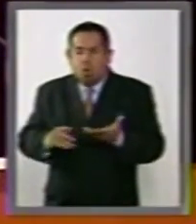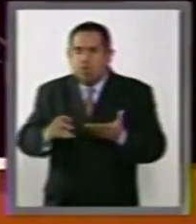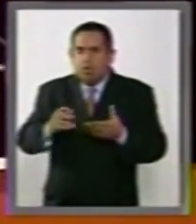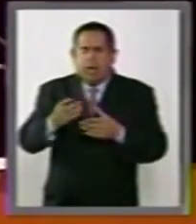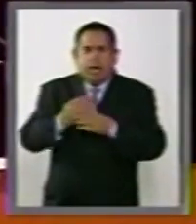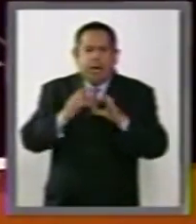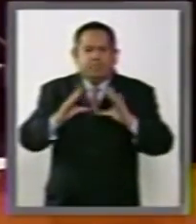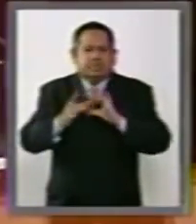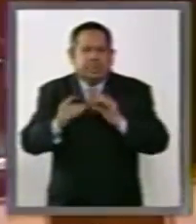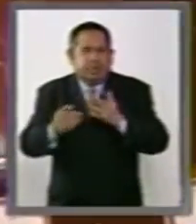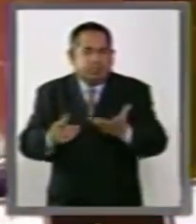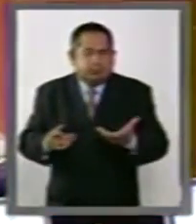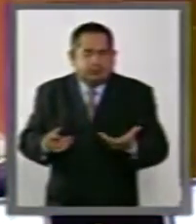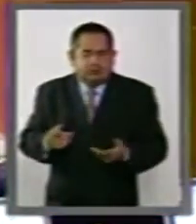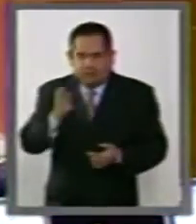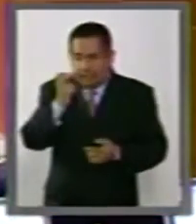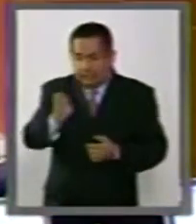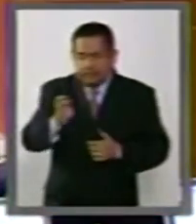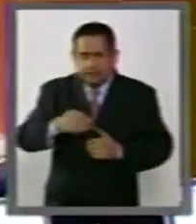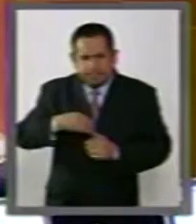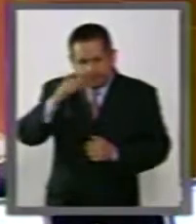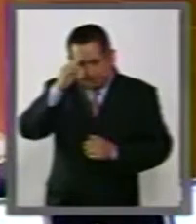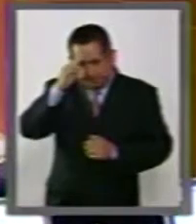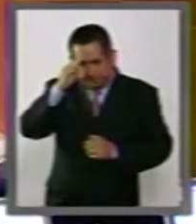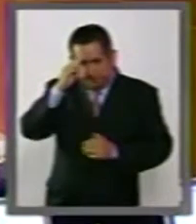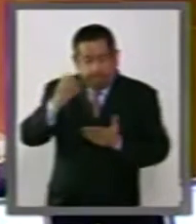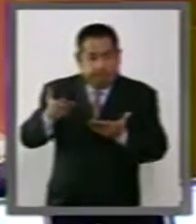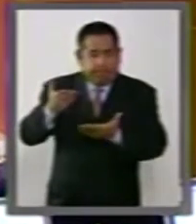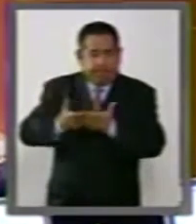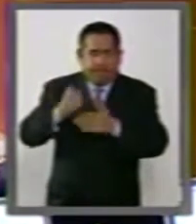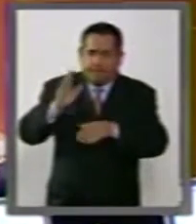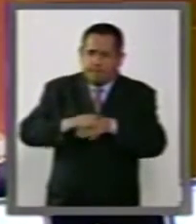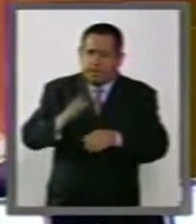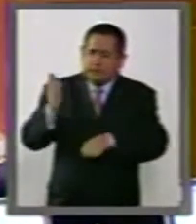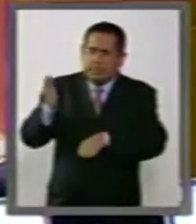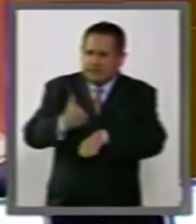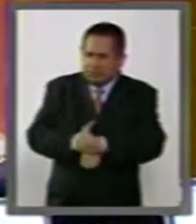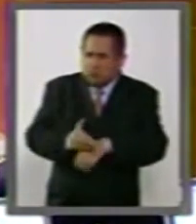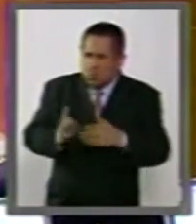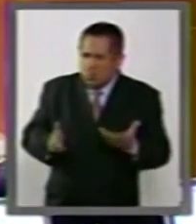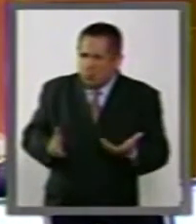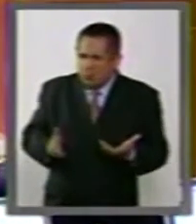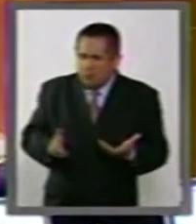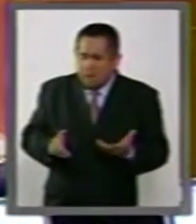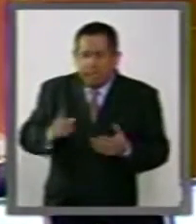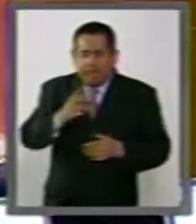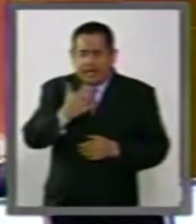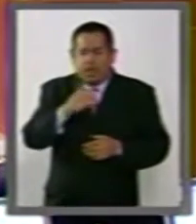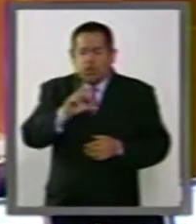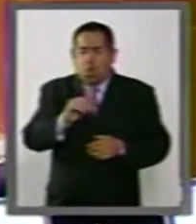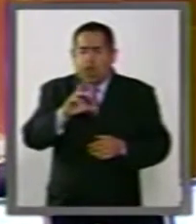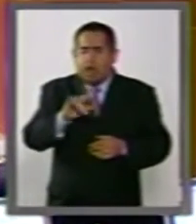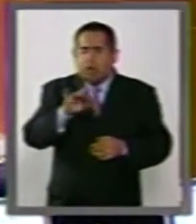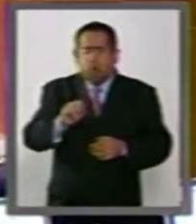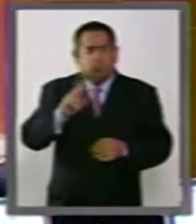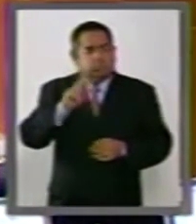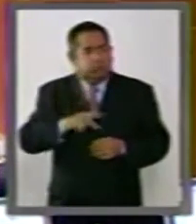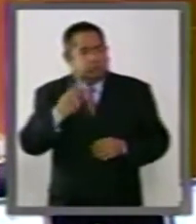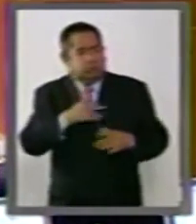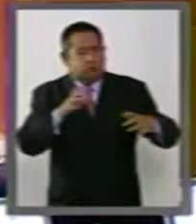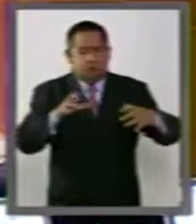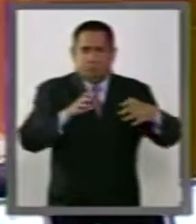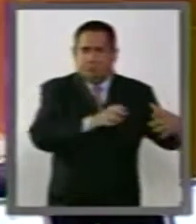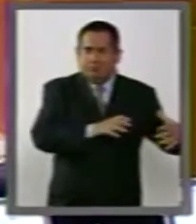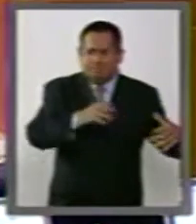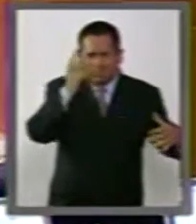capacidad de defensa. Así, nos propone incrementar las sanciones cuando se trata de hidrocarburos que están en poder de